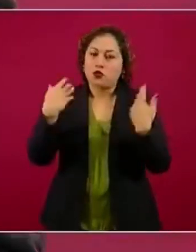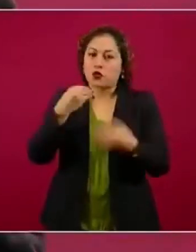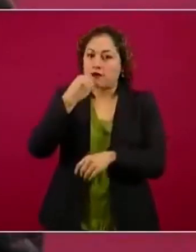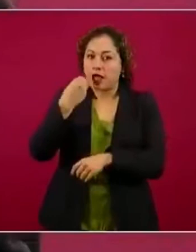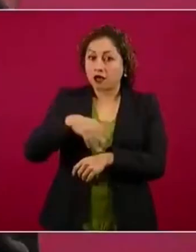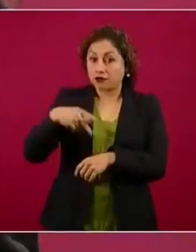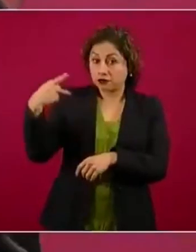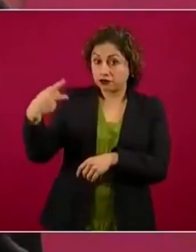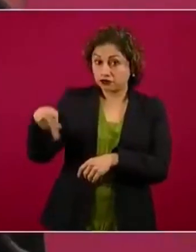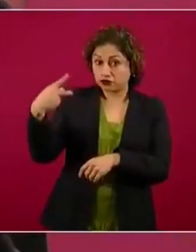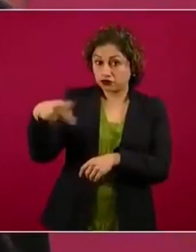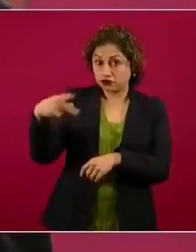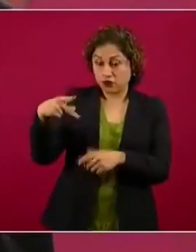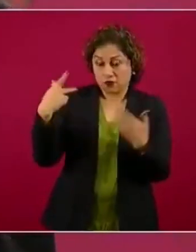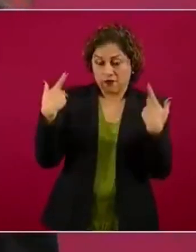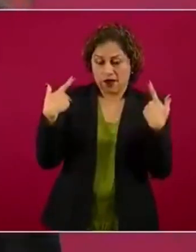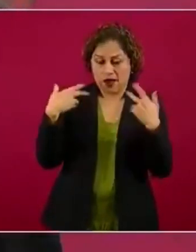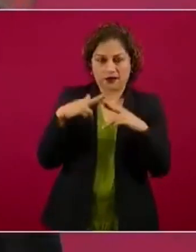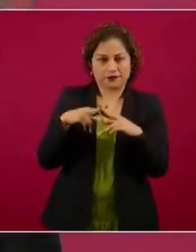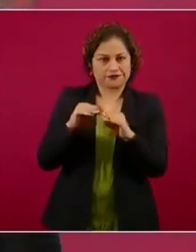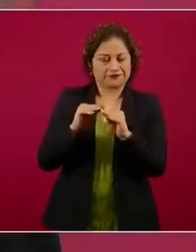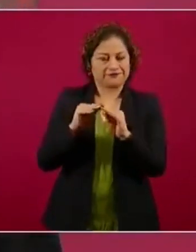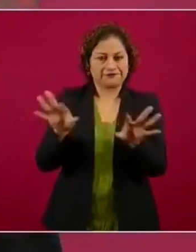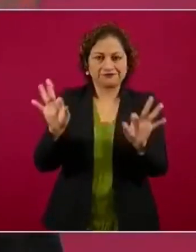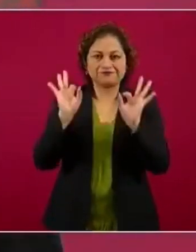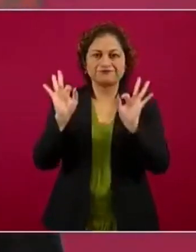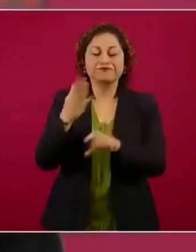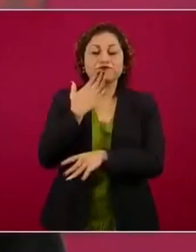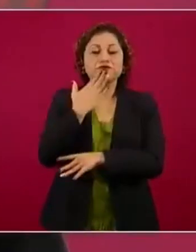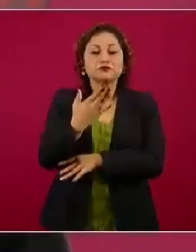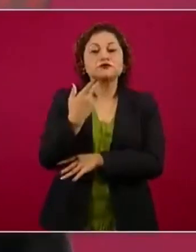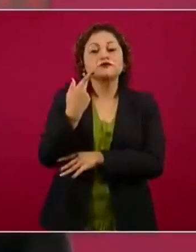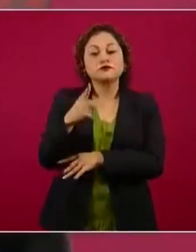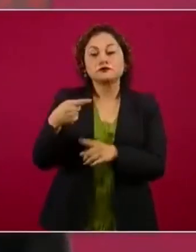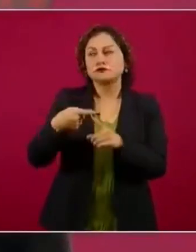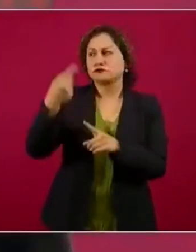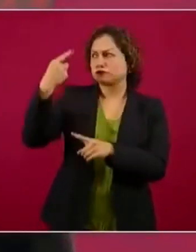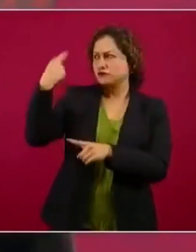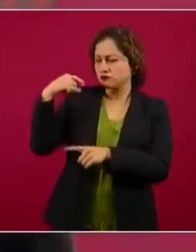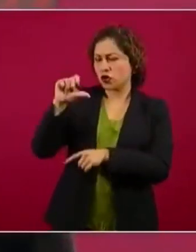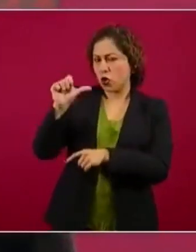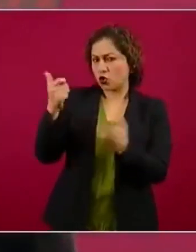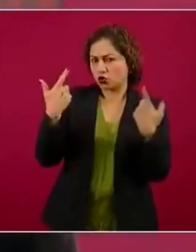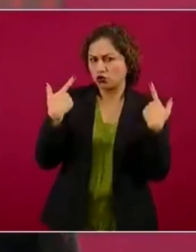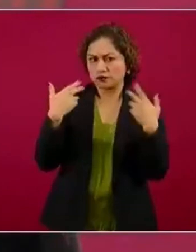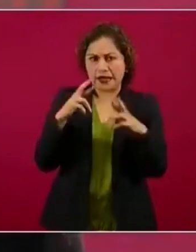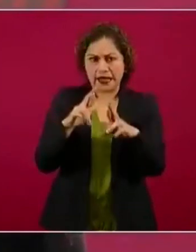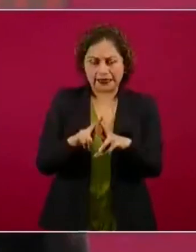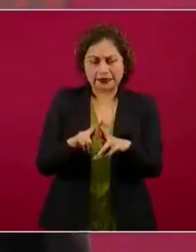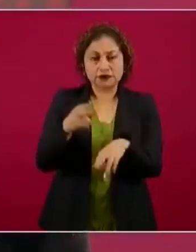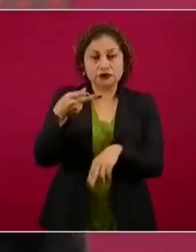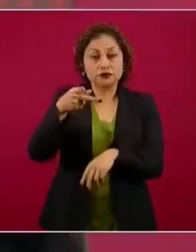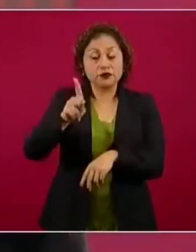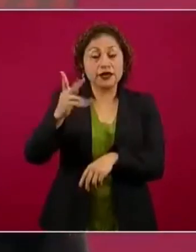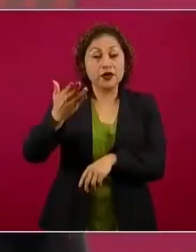y otros maestros, pero de primaria y mujer,